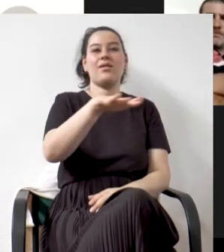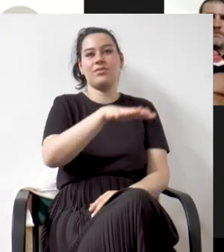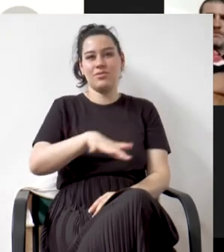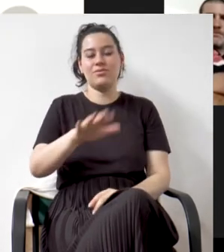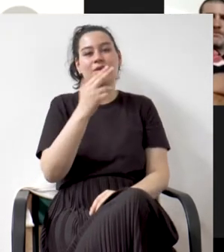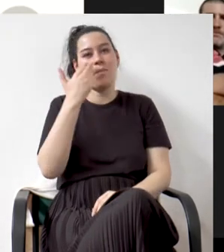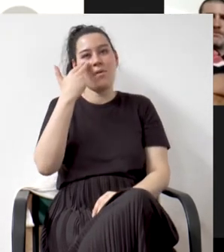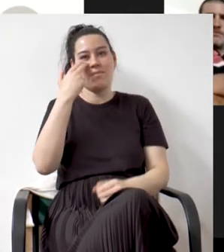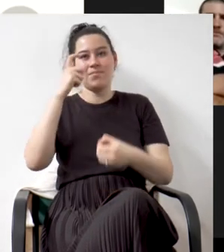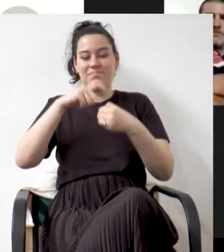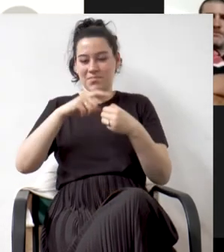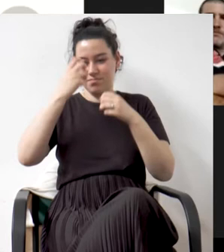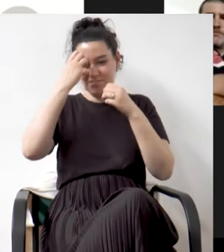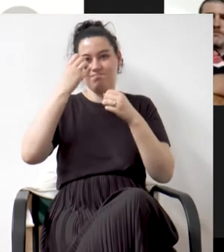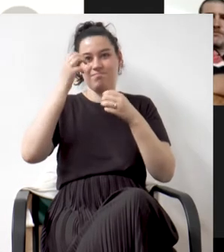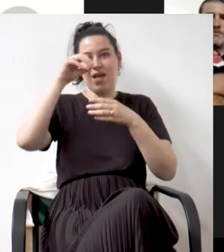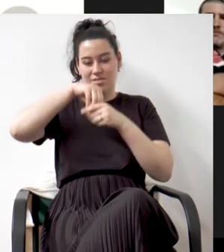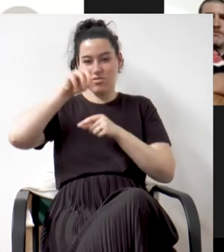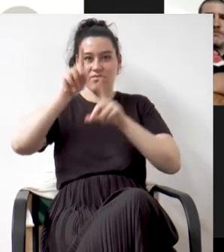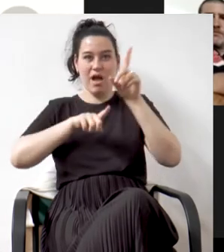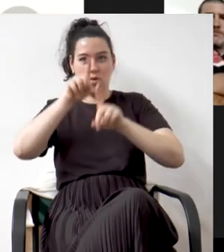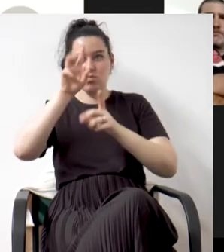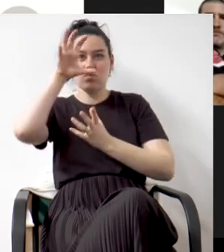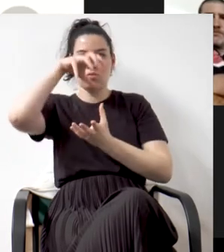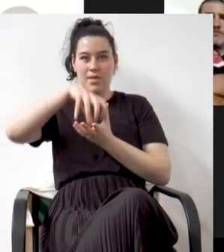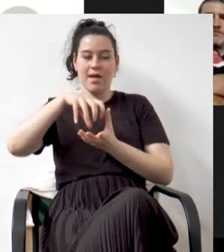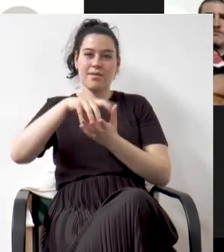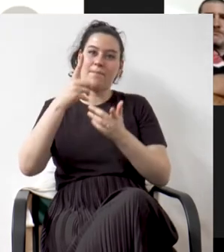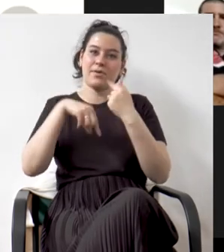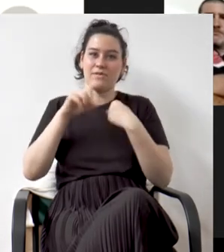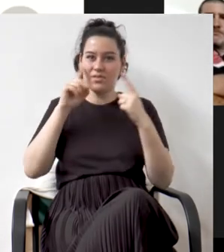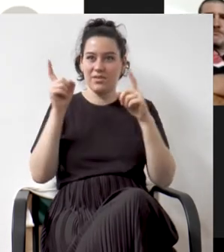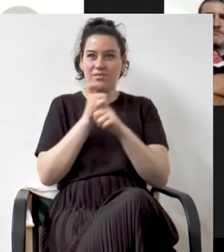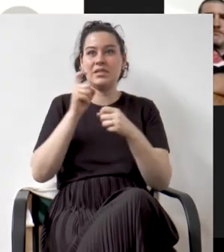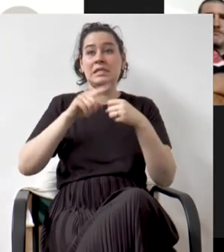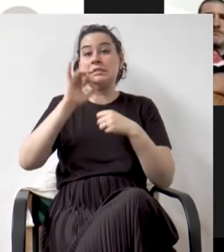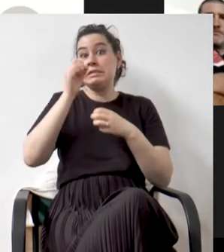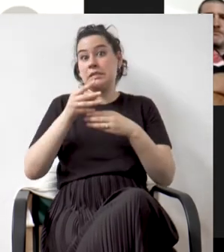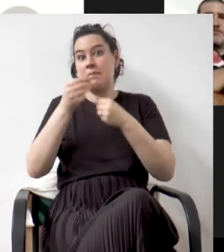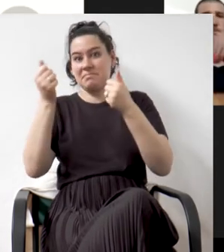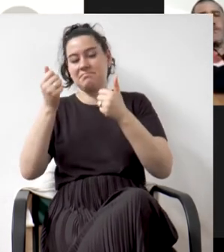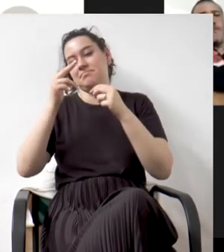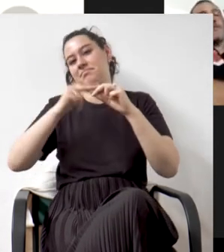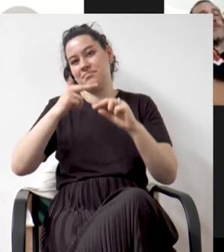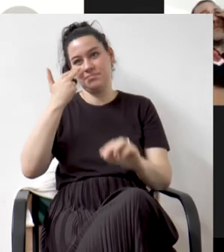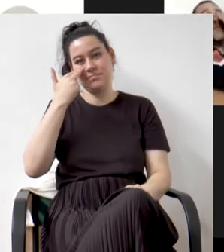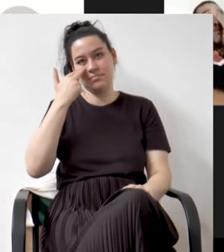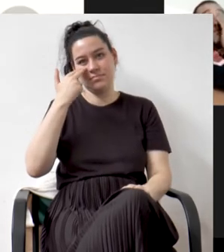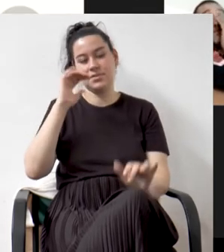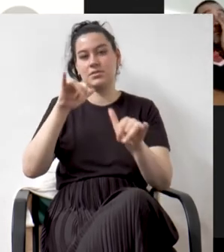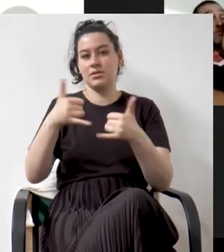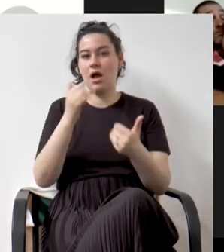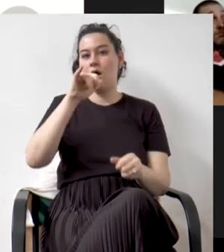conectividad, estoy en el campus, pero 2x3 se cuelga todo. Así que si desaparezco, por eso. Le agradezco a Joaquín